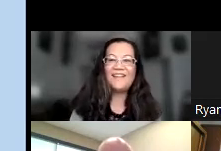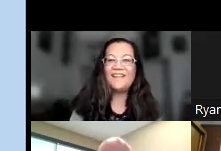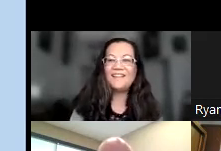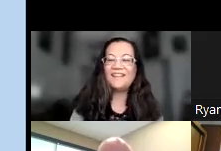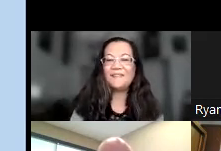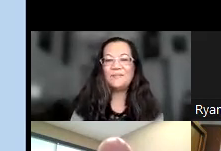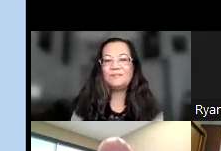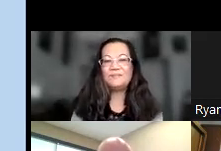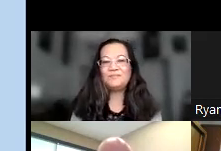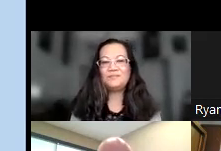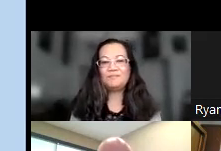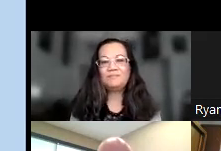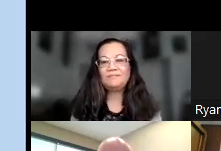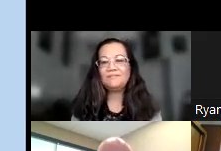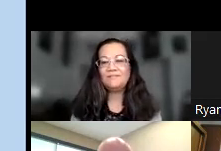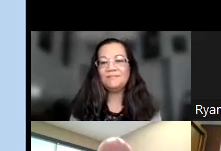Sí. Muy bien.